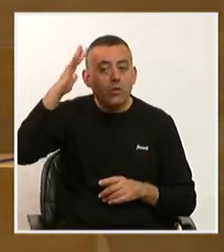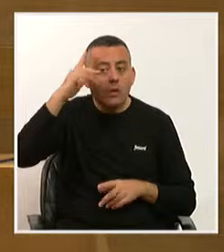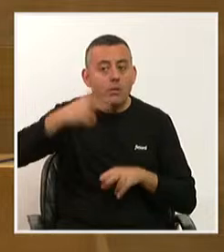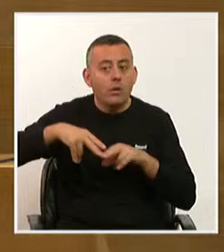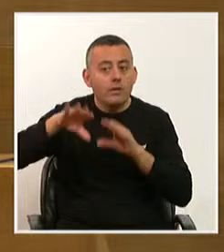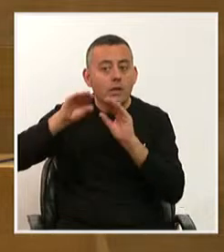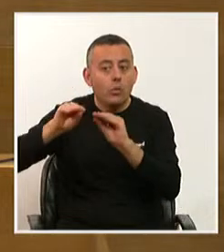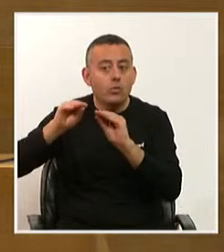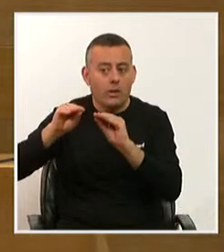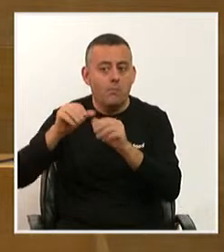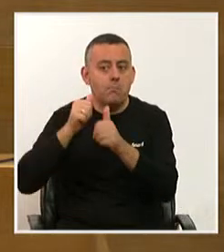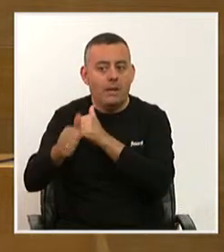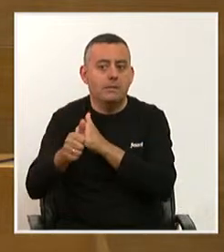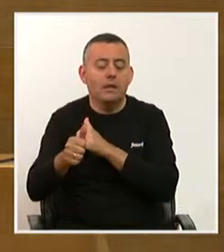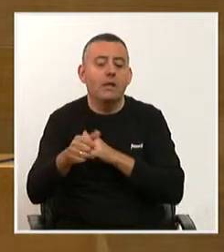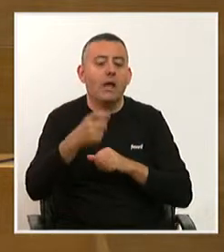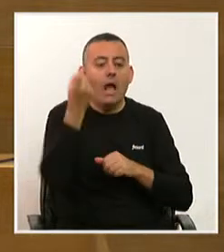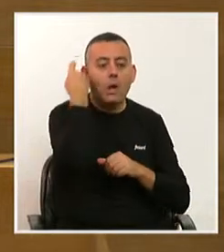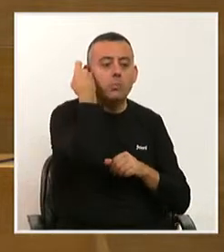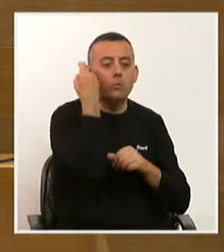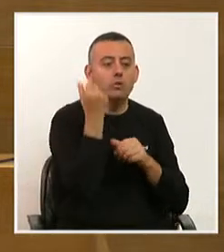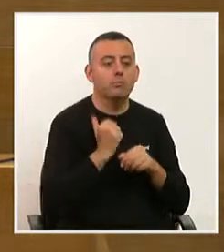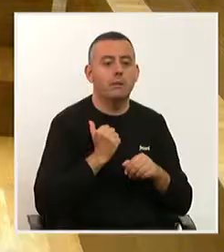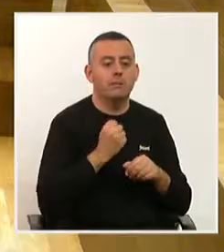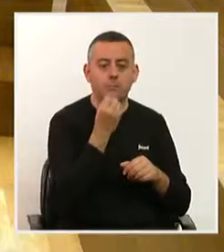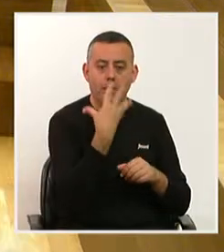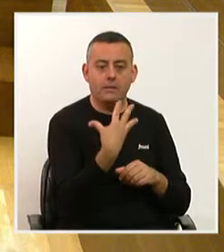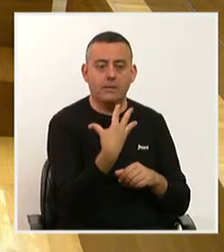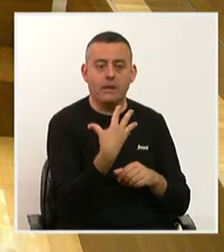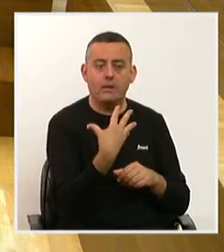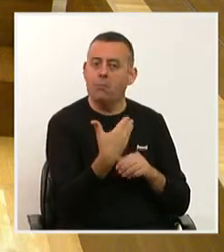alumnos Muchísimas gracias muchas